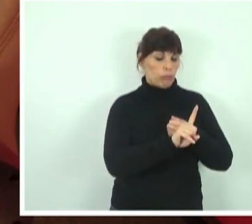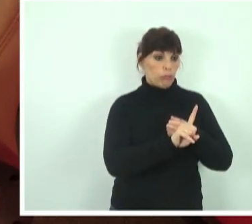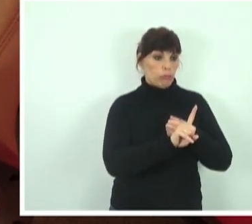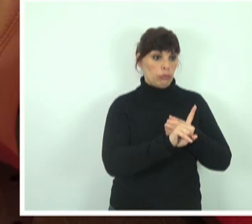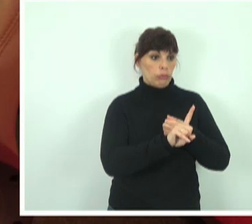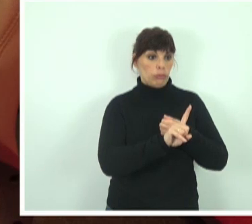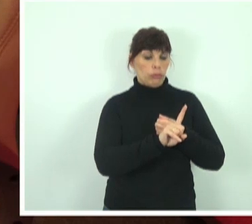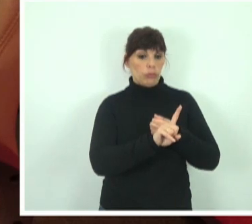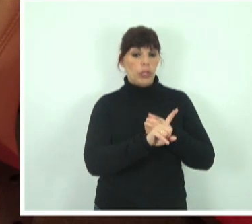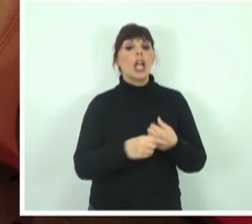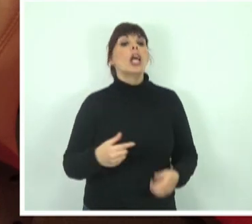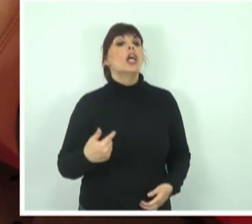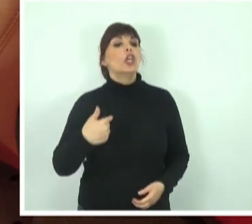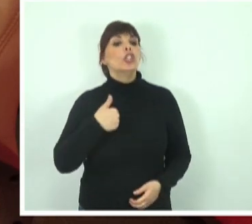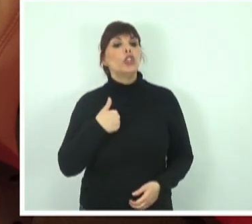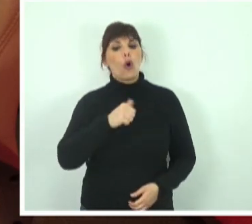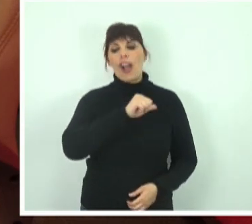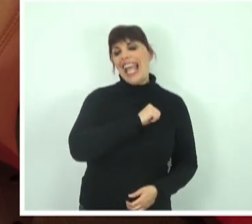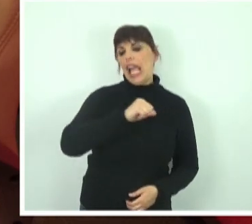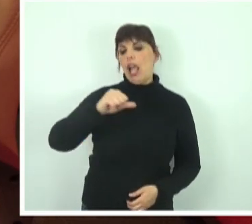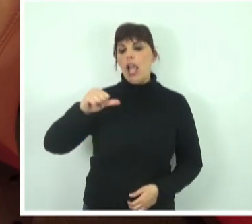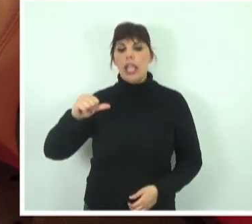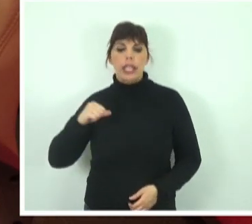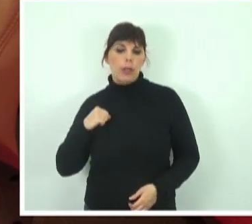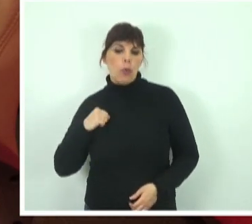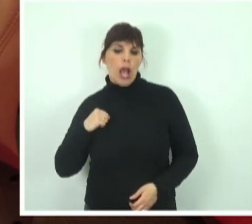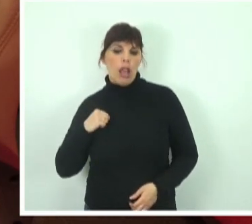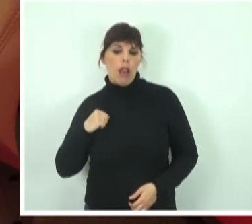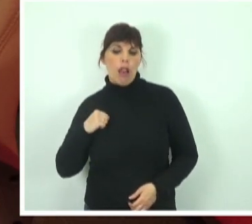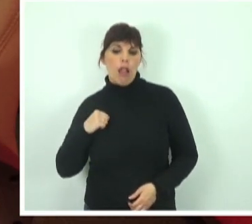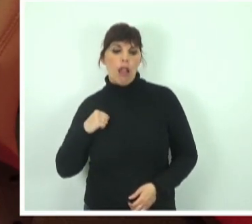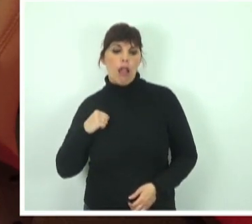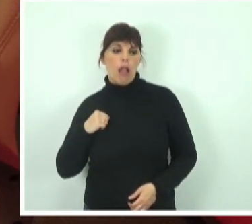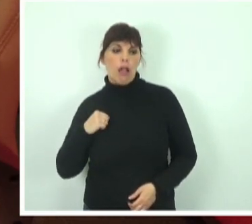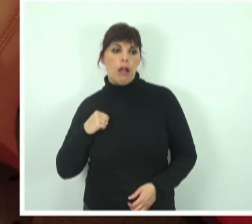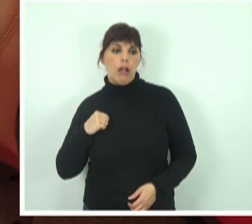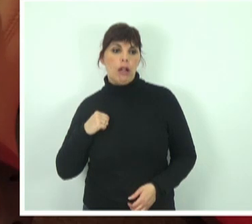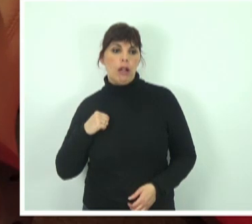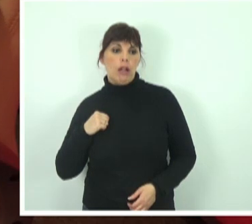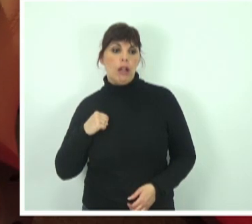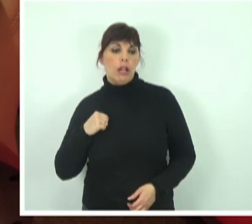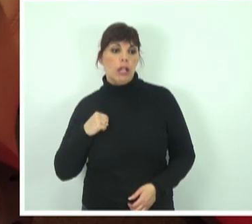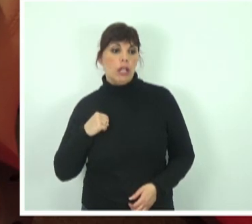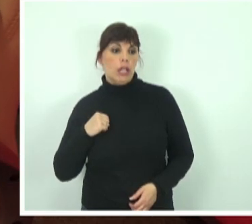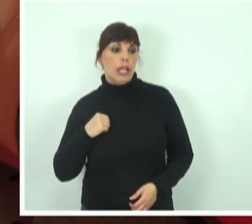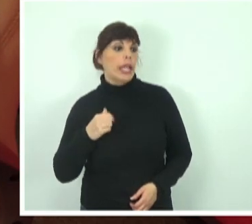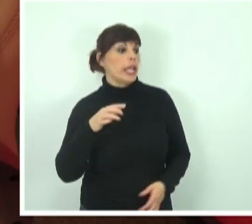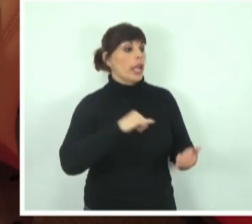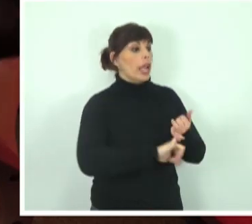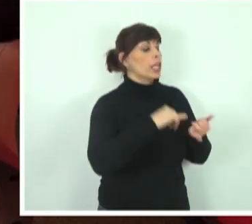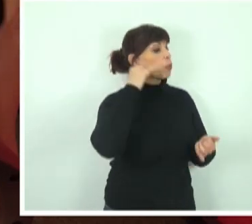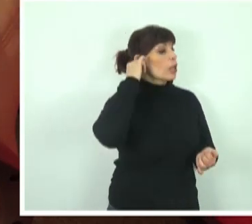dos individuos. Dos individuos que se han convertido en uno. Y aunque hayan tres, somos dos. Es muy fácil la